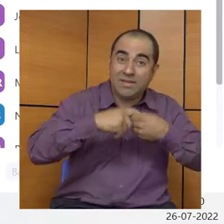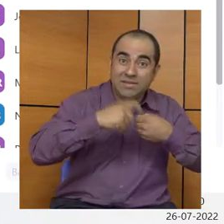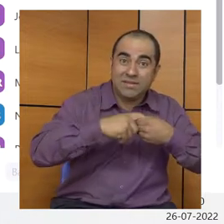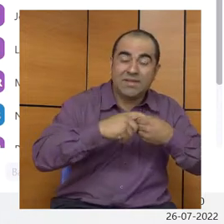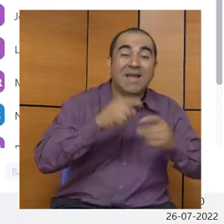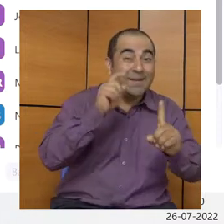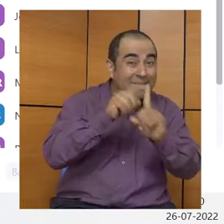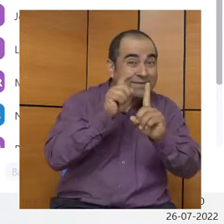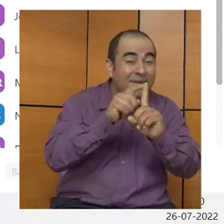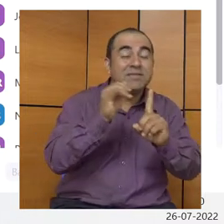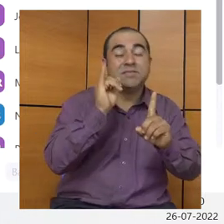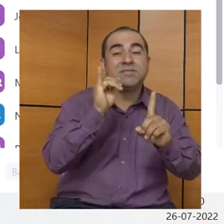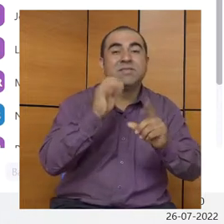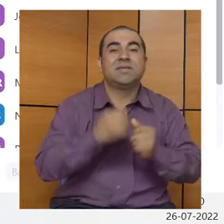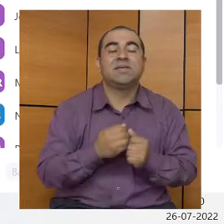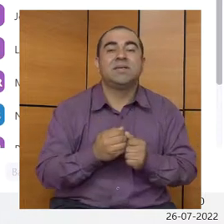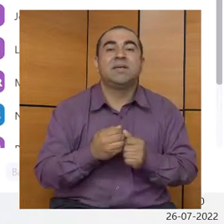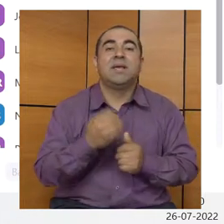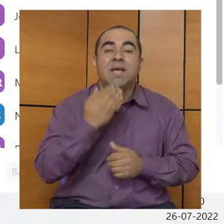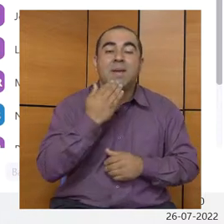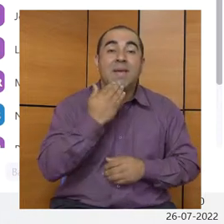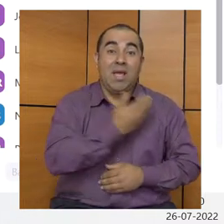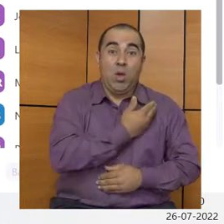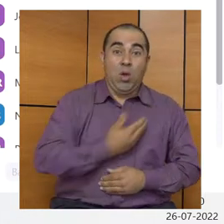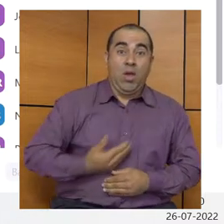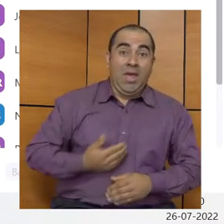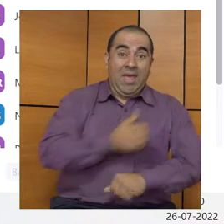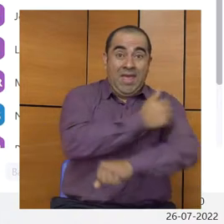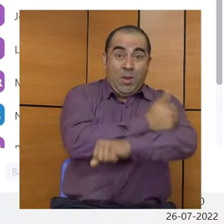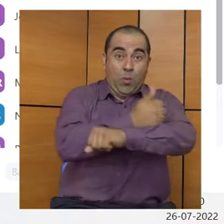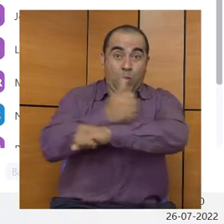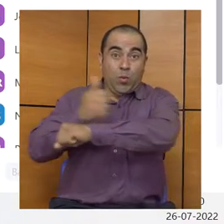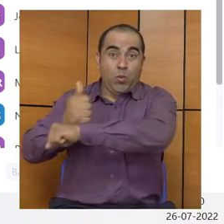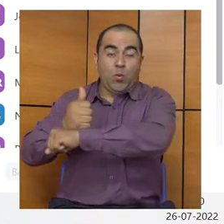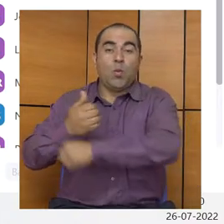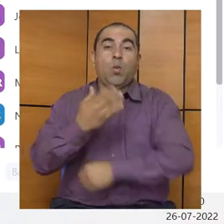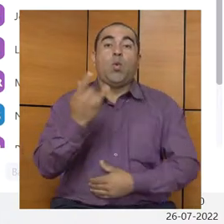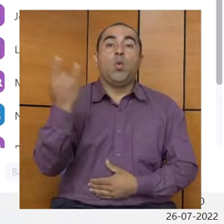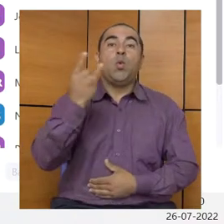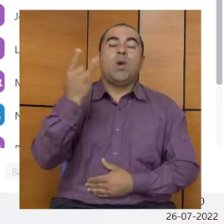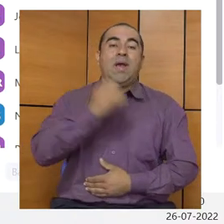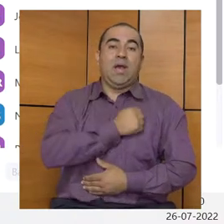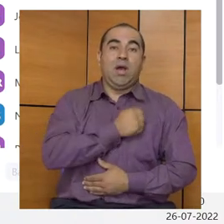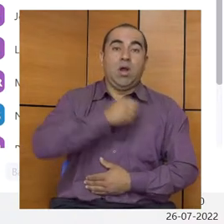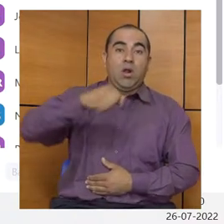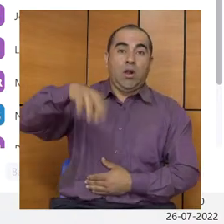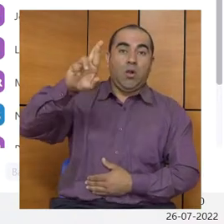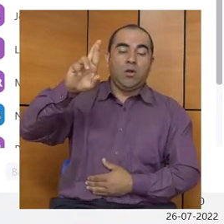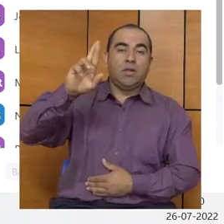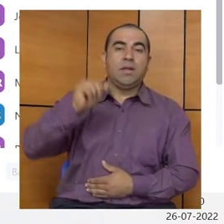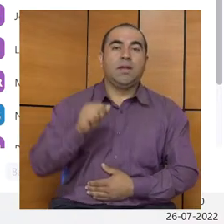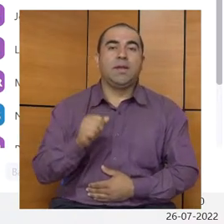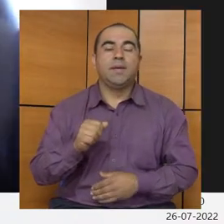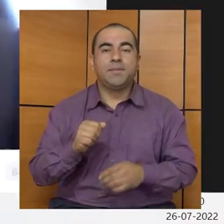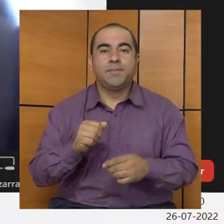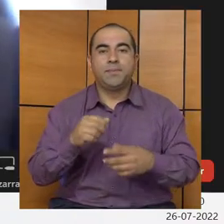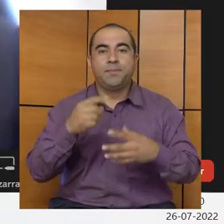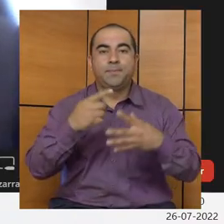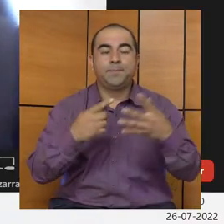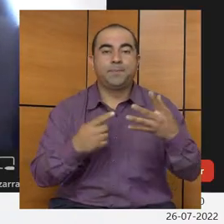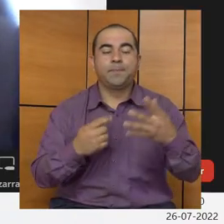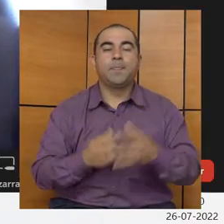quiero saludar a las autoridades de la Universidad Católica del Norte, a